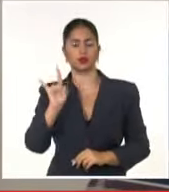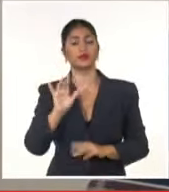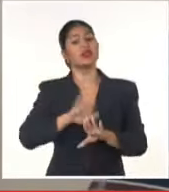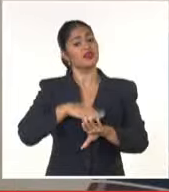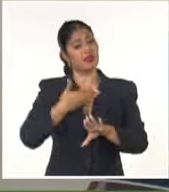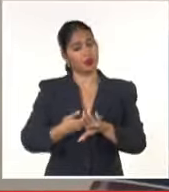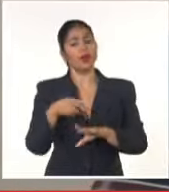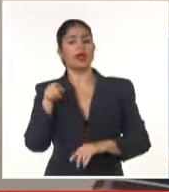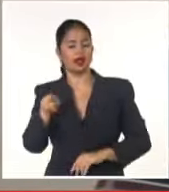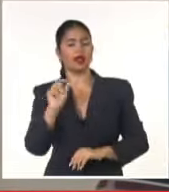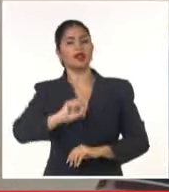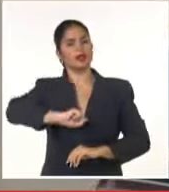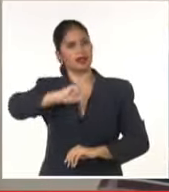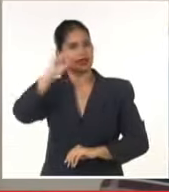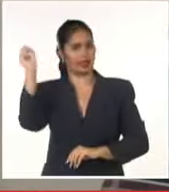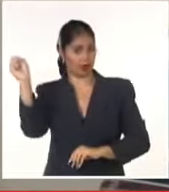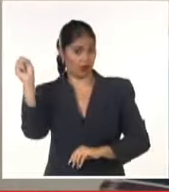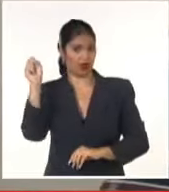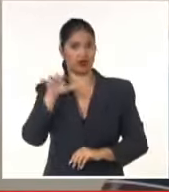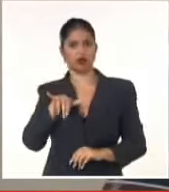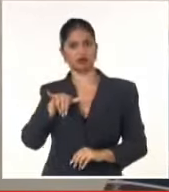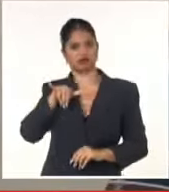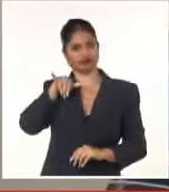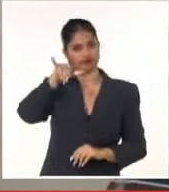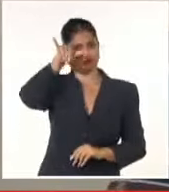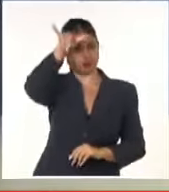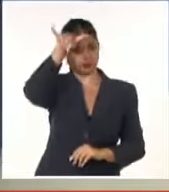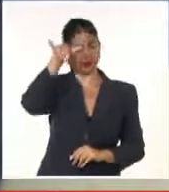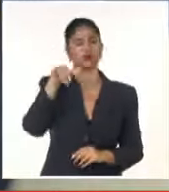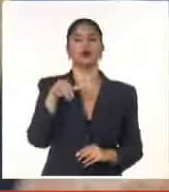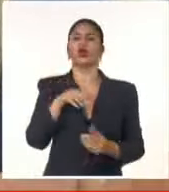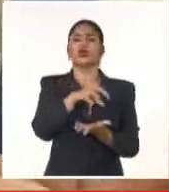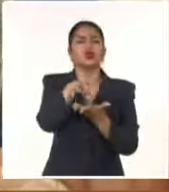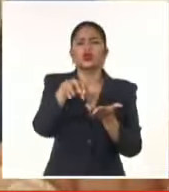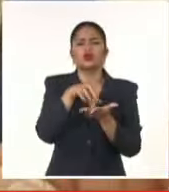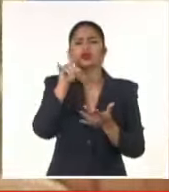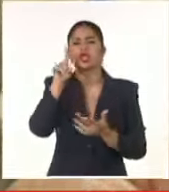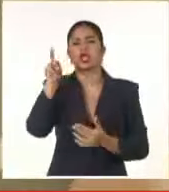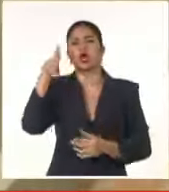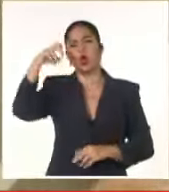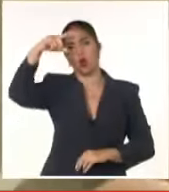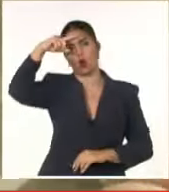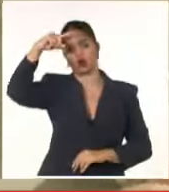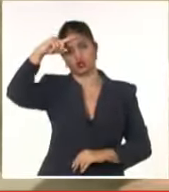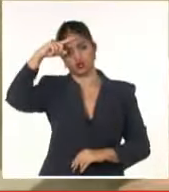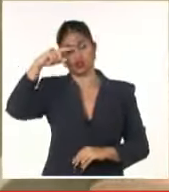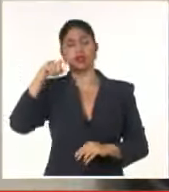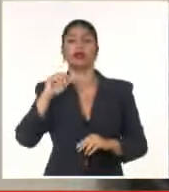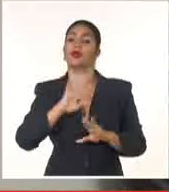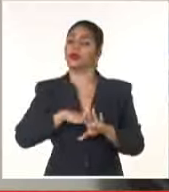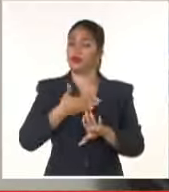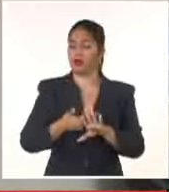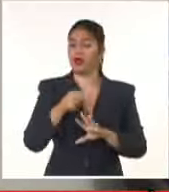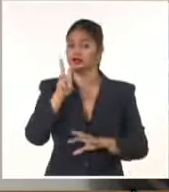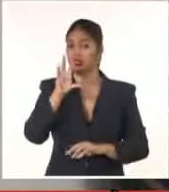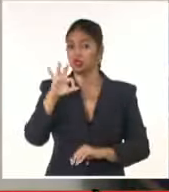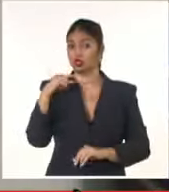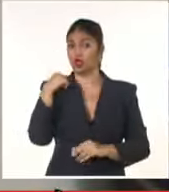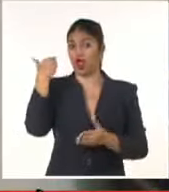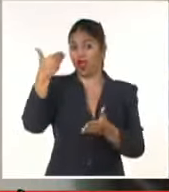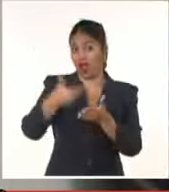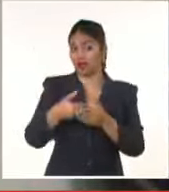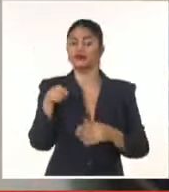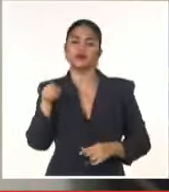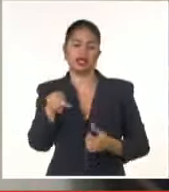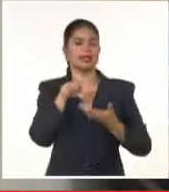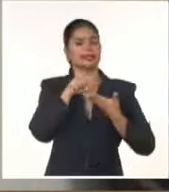estudió ingeniería en aviación en la Unión Soviética y durante 38 años puso todo su talento como ingeniero al